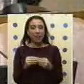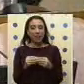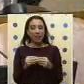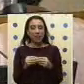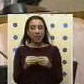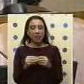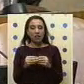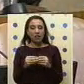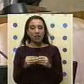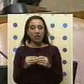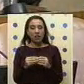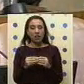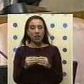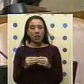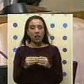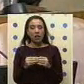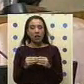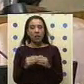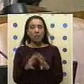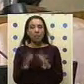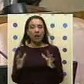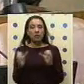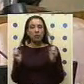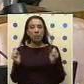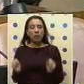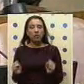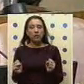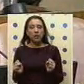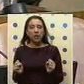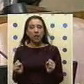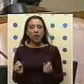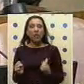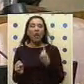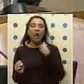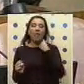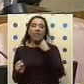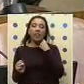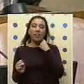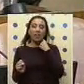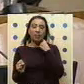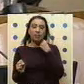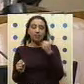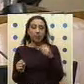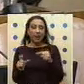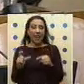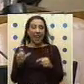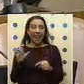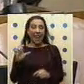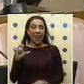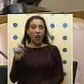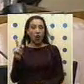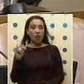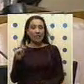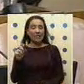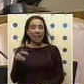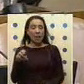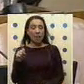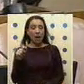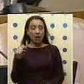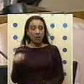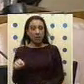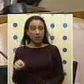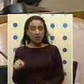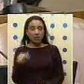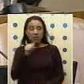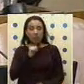ende, mayor posibilidad de afectar este ecosistema. Frente a tal imprudencia por